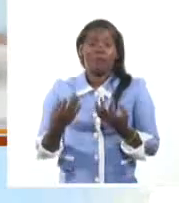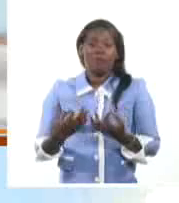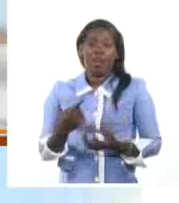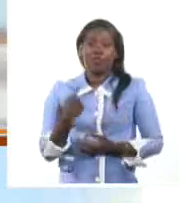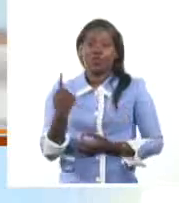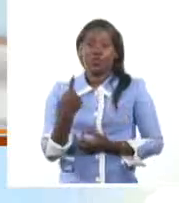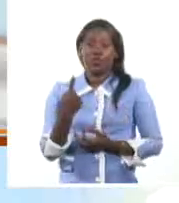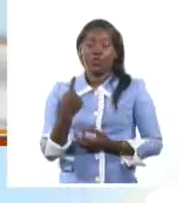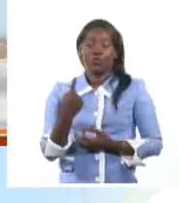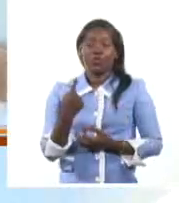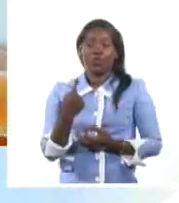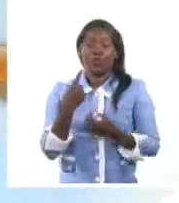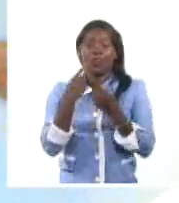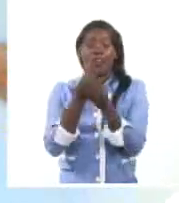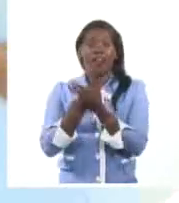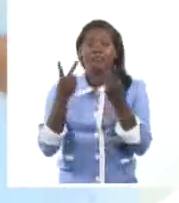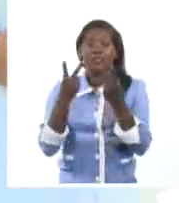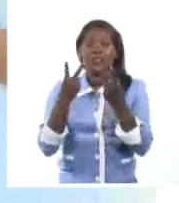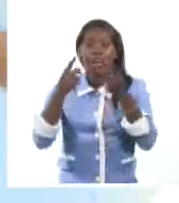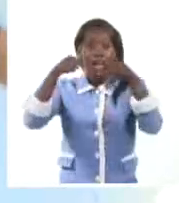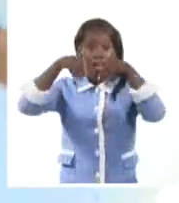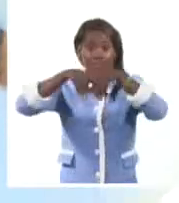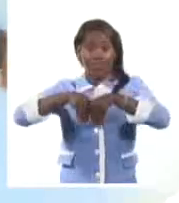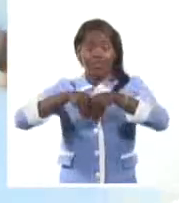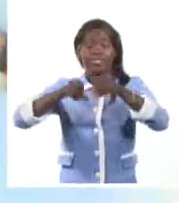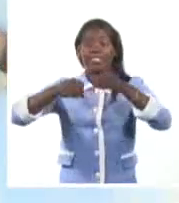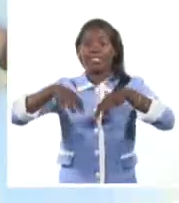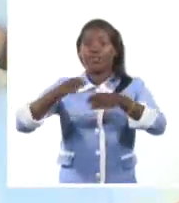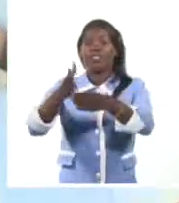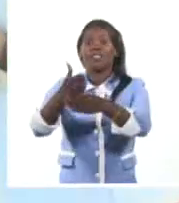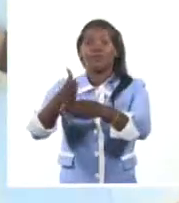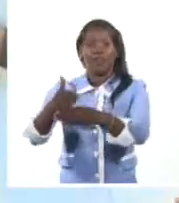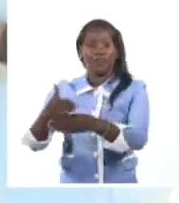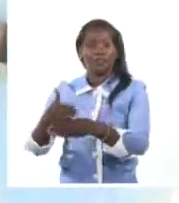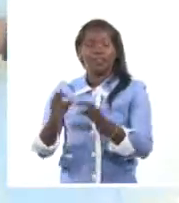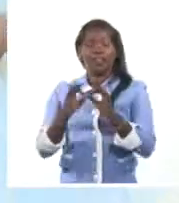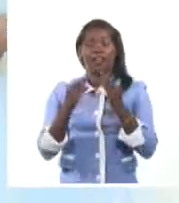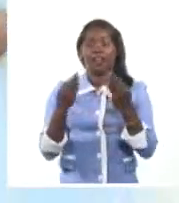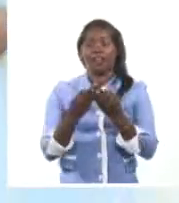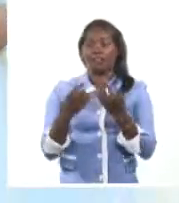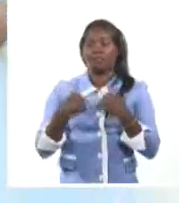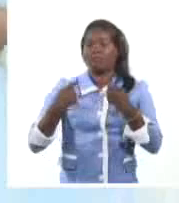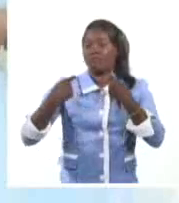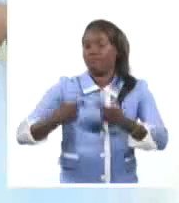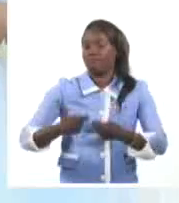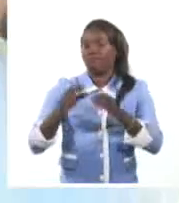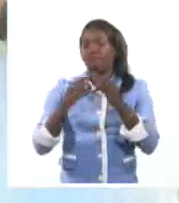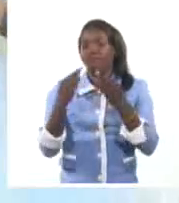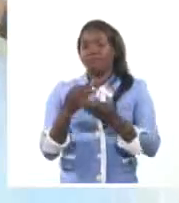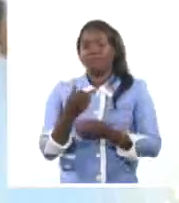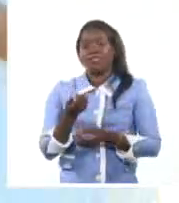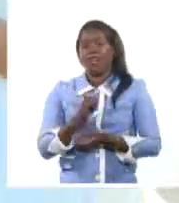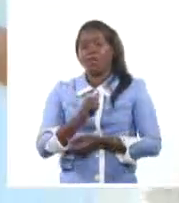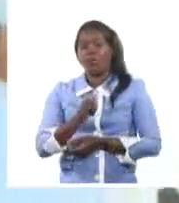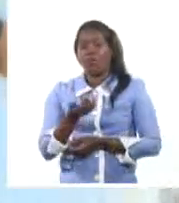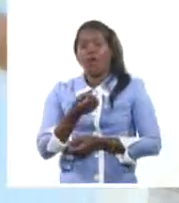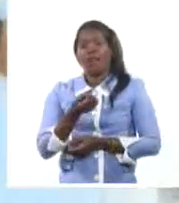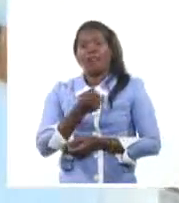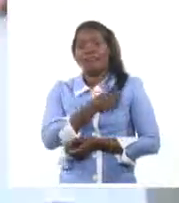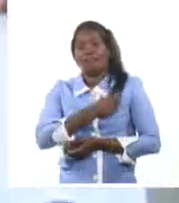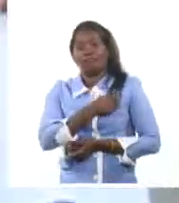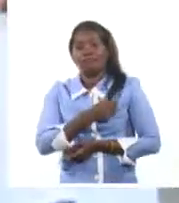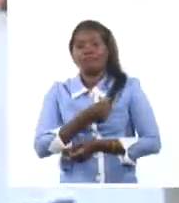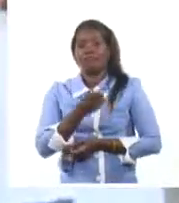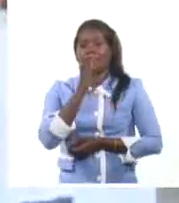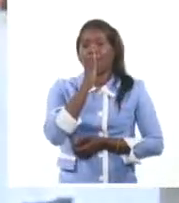vivimos en situaciones muy diversas, y bueno, para mí es un derecho al amor y al